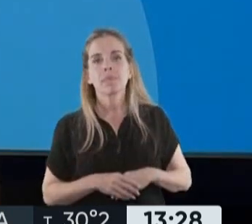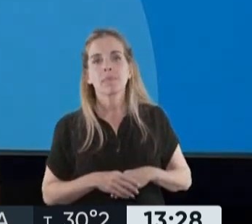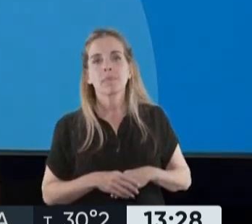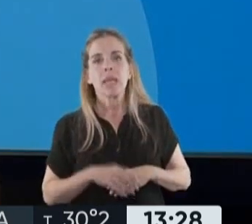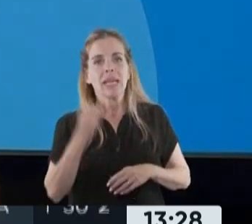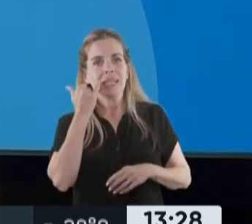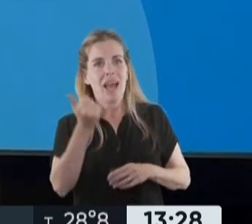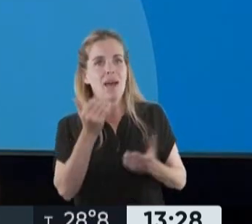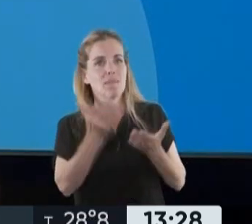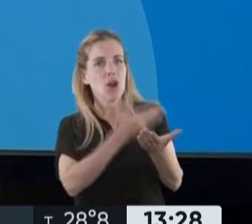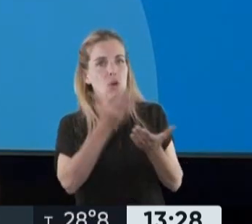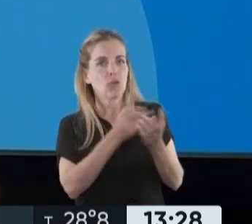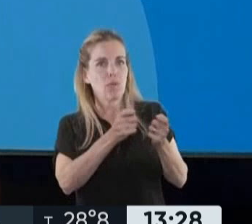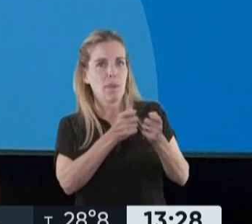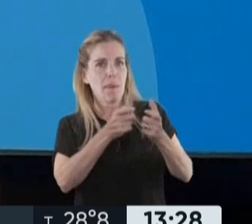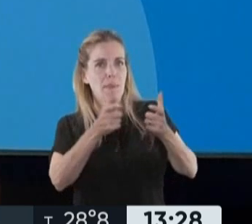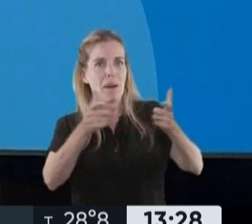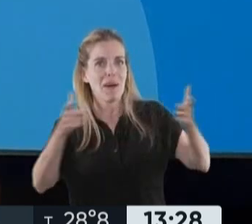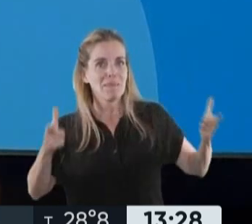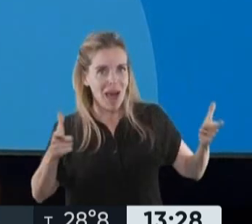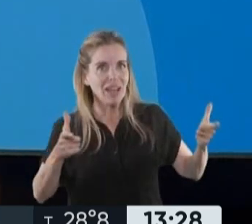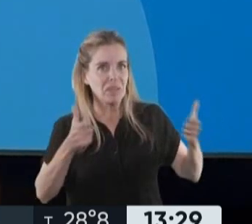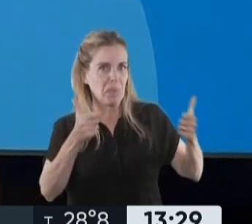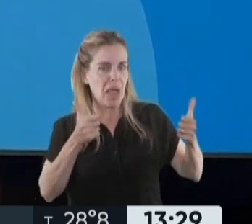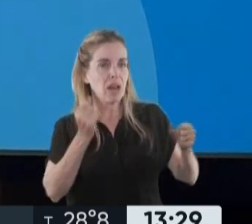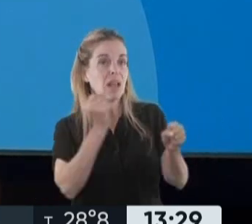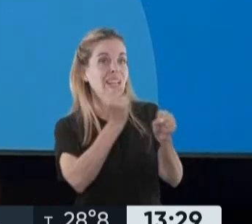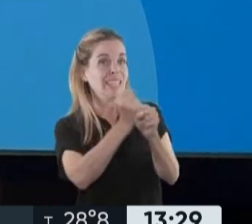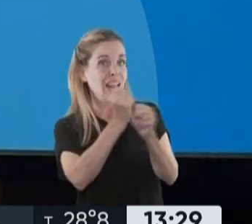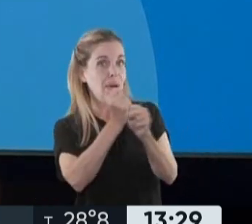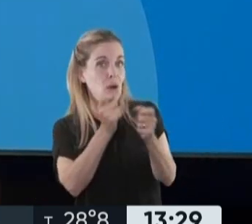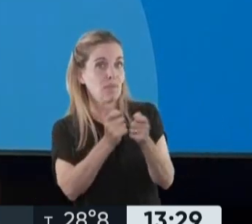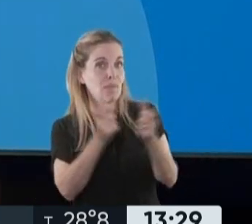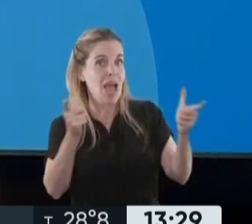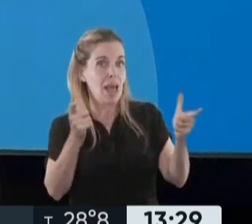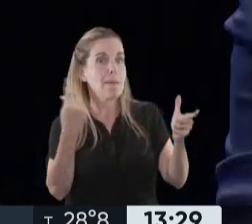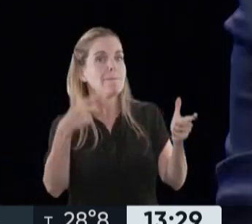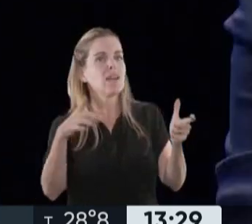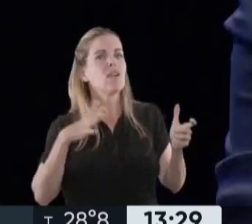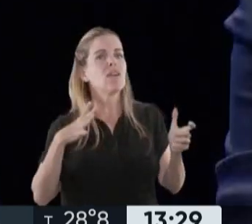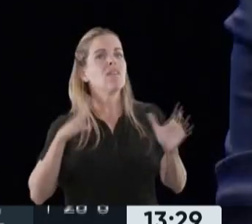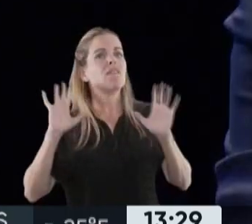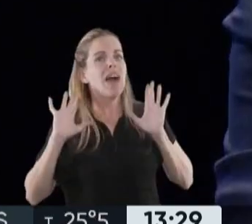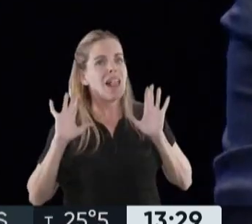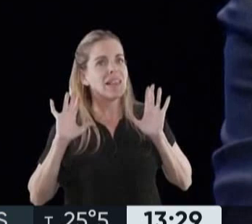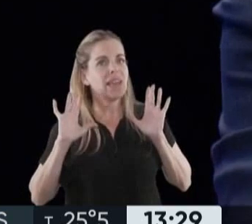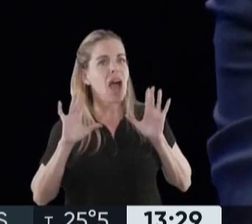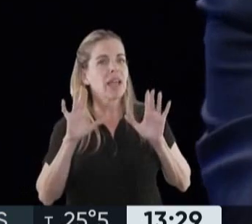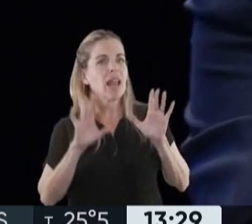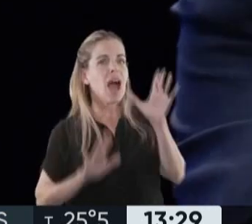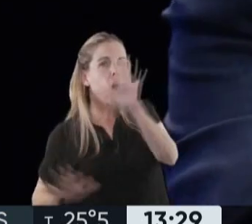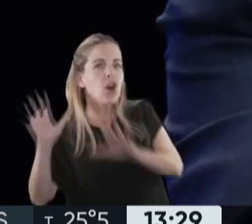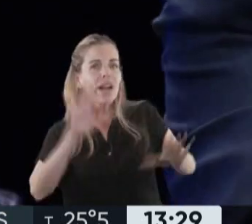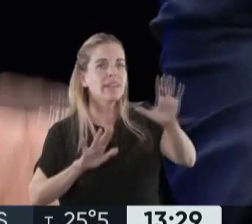Logramos que la producción crezca, logramos que el trabajo crezca, pero no logramos todavía que la distribución sea más